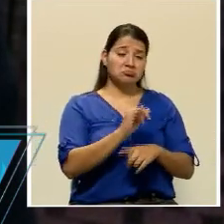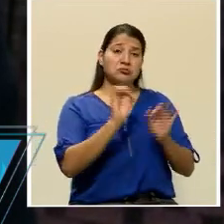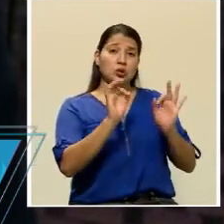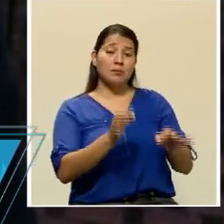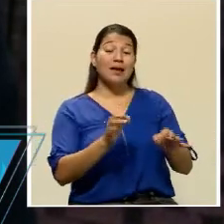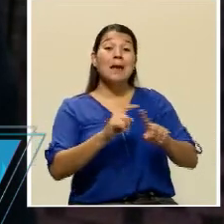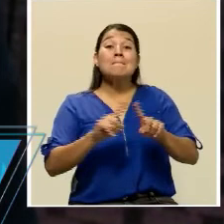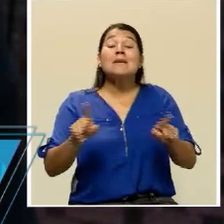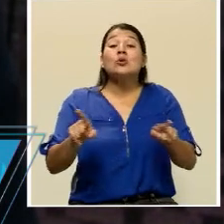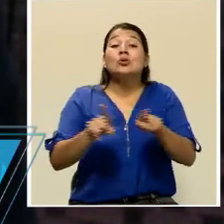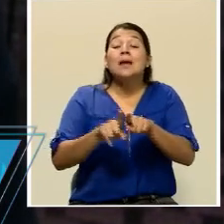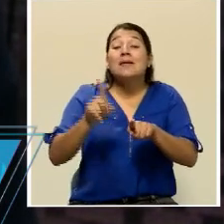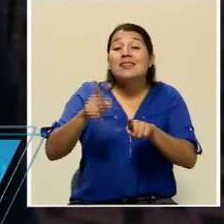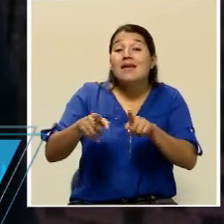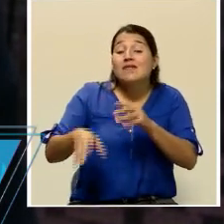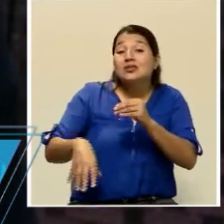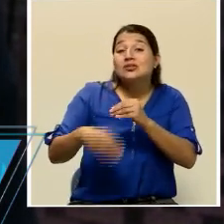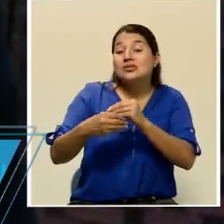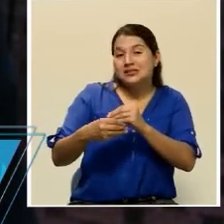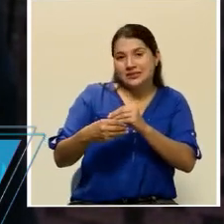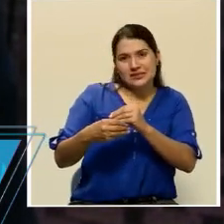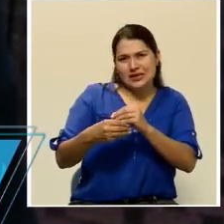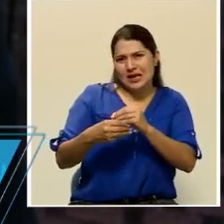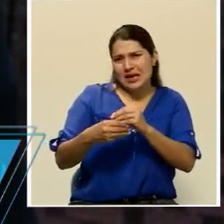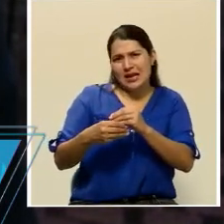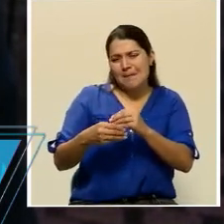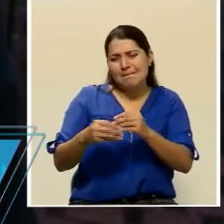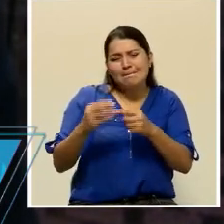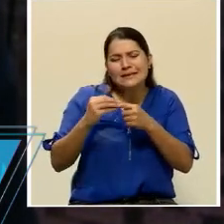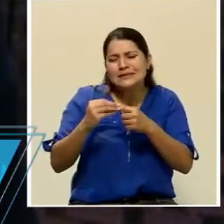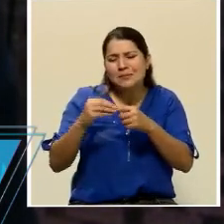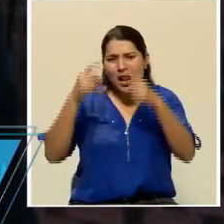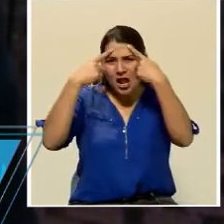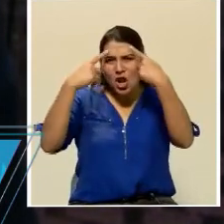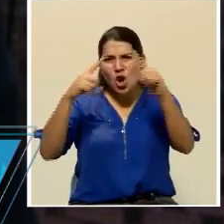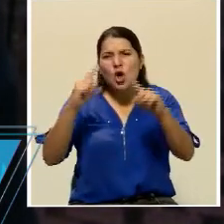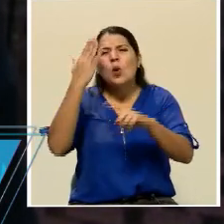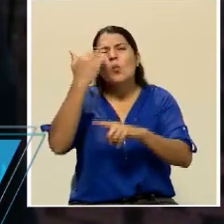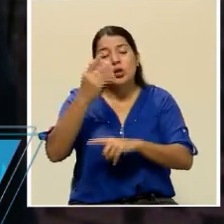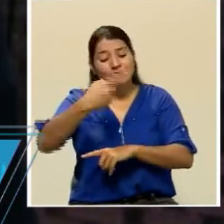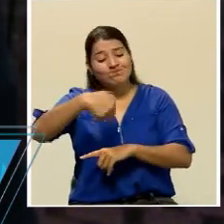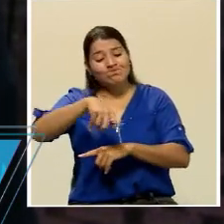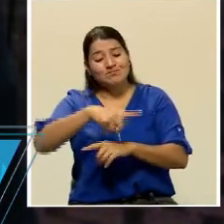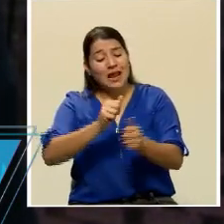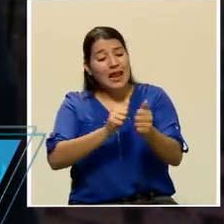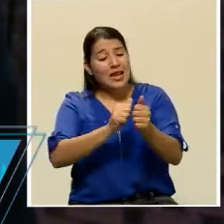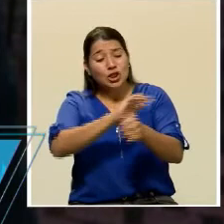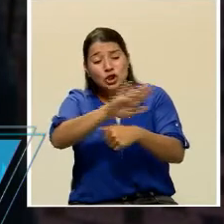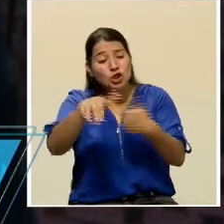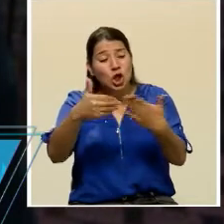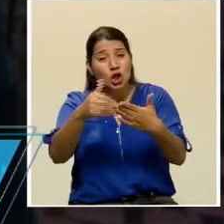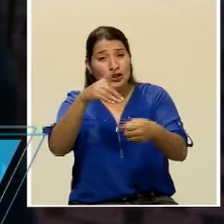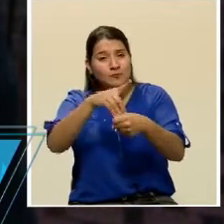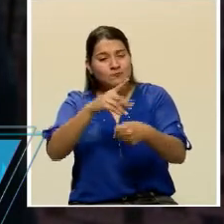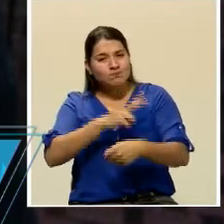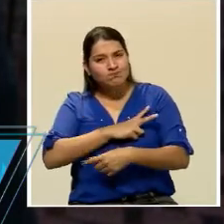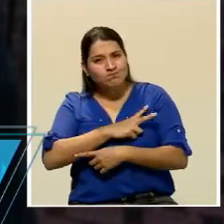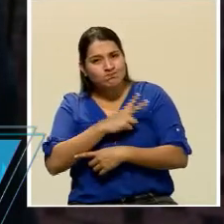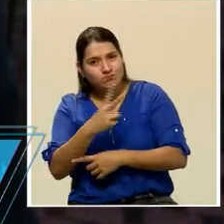decir que la principal contribución la pusieron todos los diputados y diputadas de las distintas fracciones,